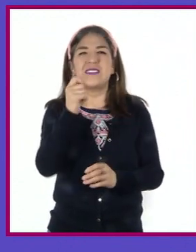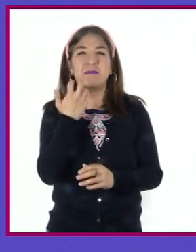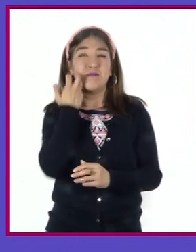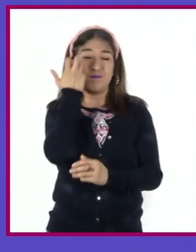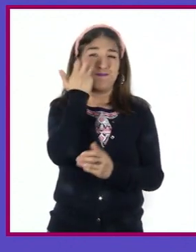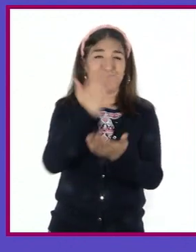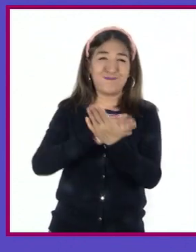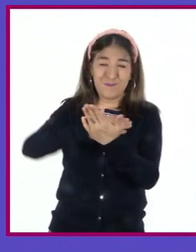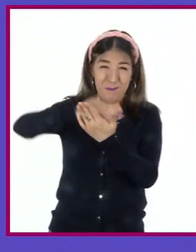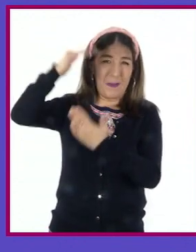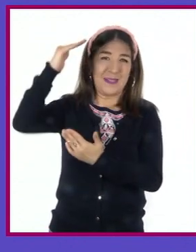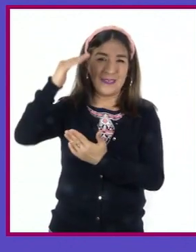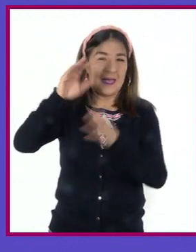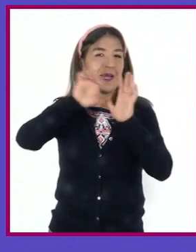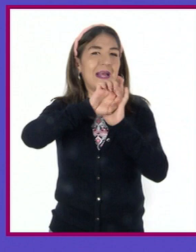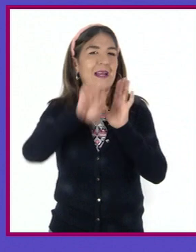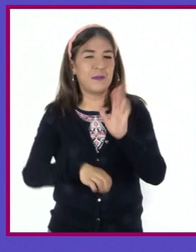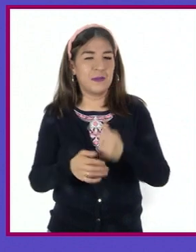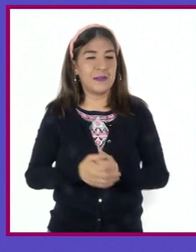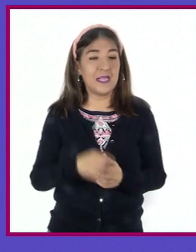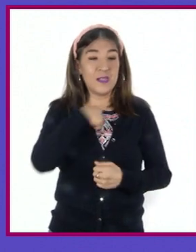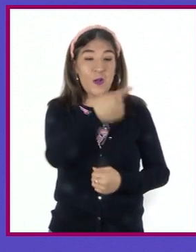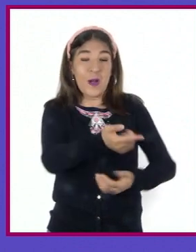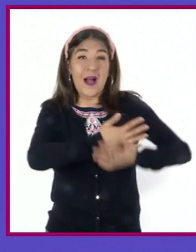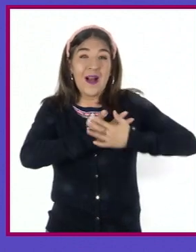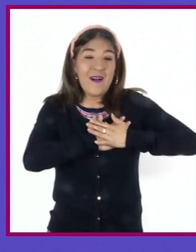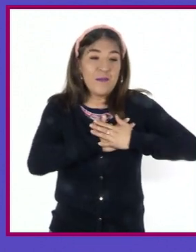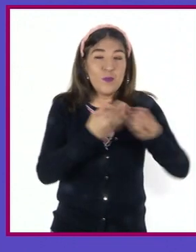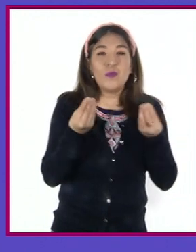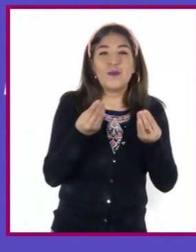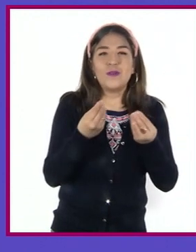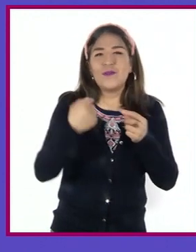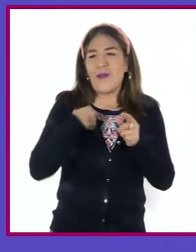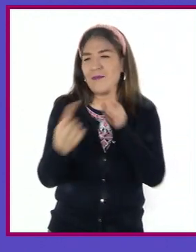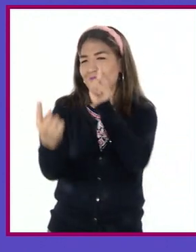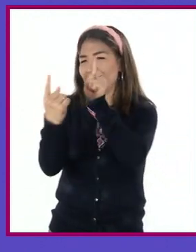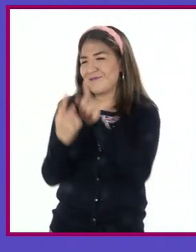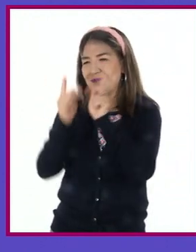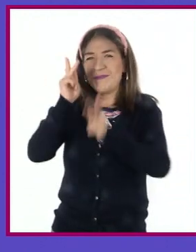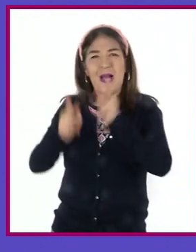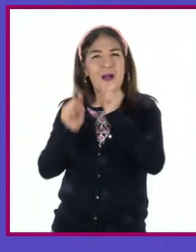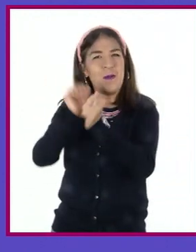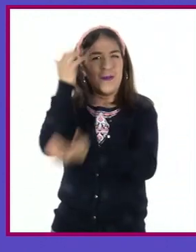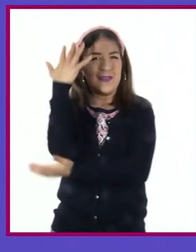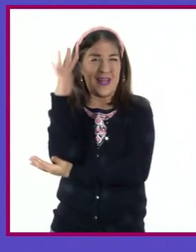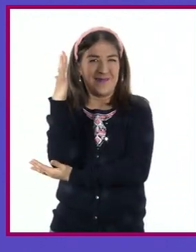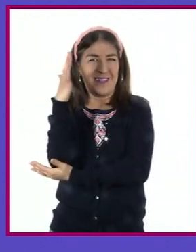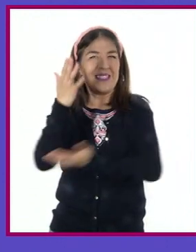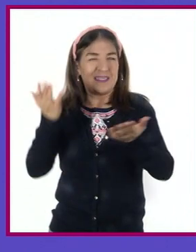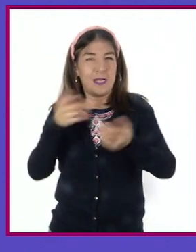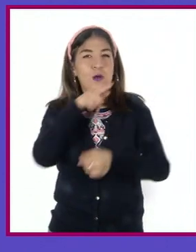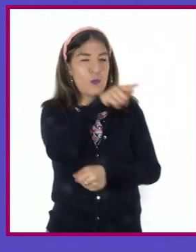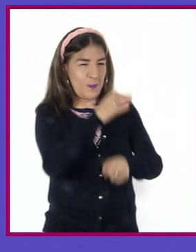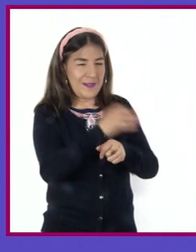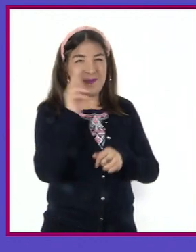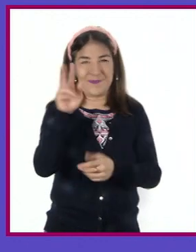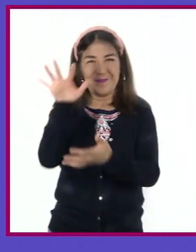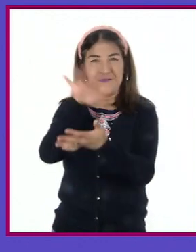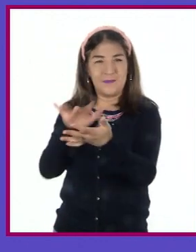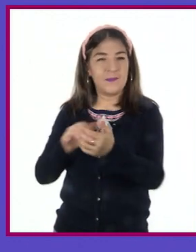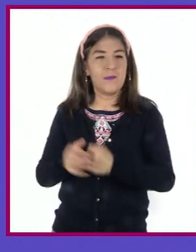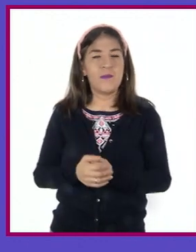tiene trenzas. Te amo tanto que me olvido del mar. Te amo tanto que las arañas me sonríen. Te